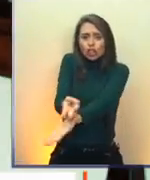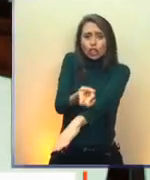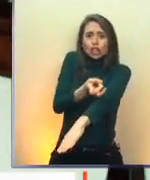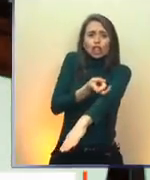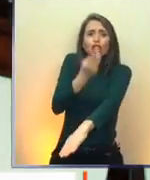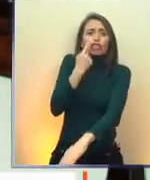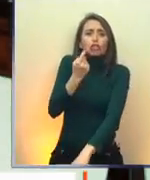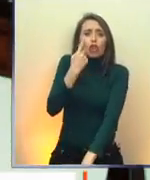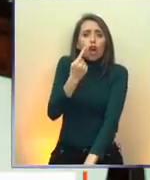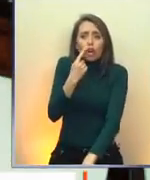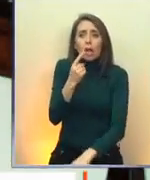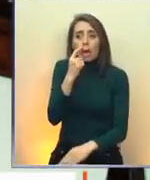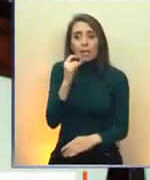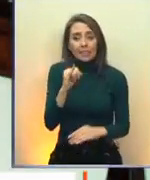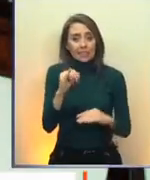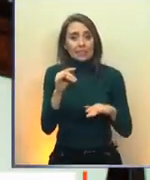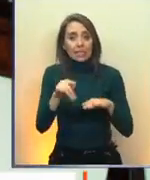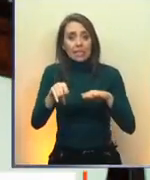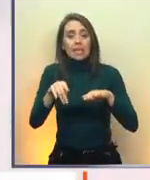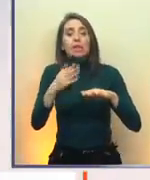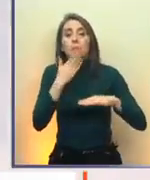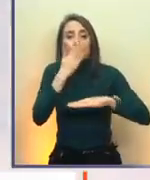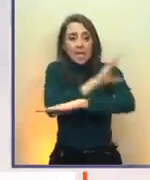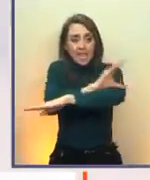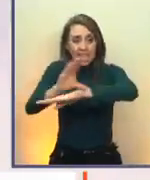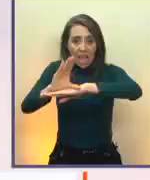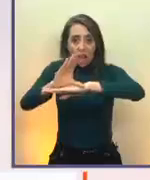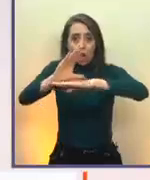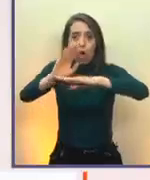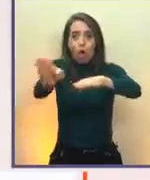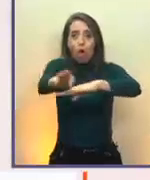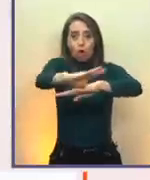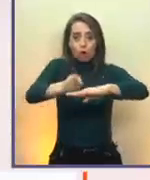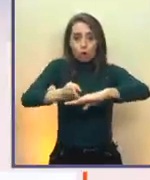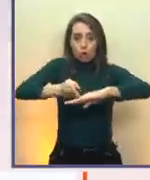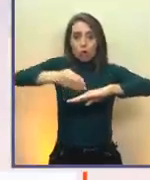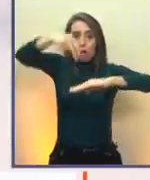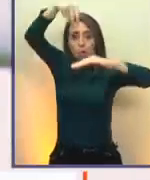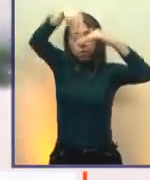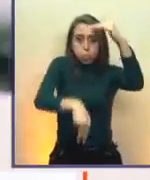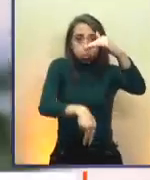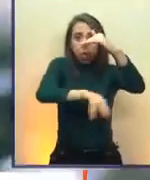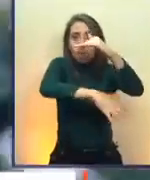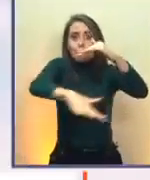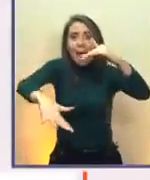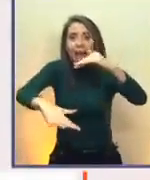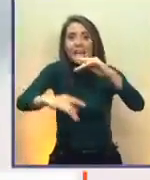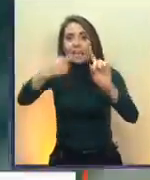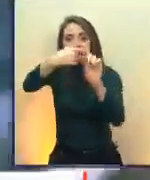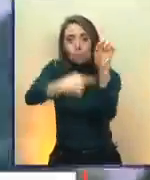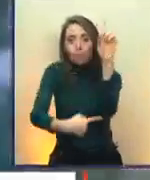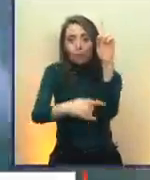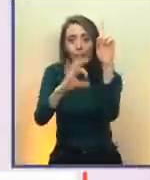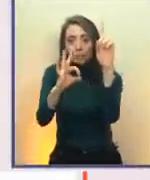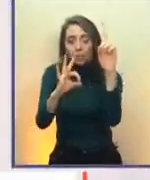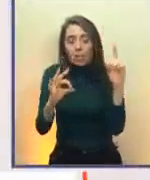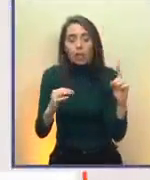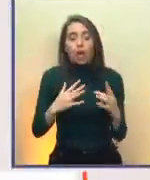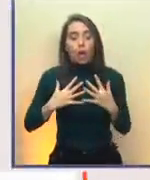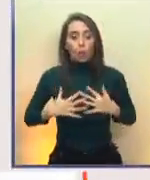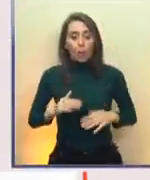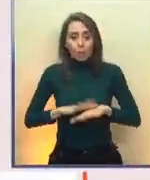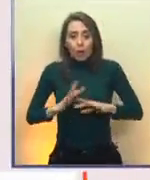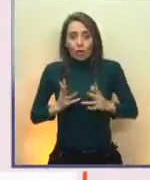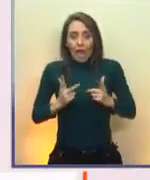Uno, si cae al mar, que tiene una temperatura siempre bajo cero, es tan fuerte la diferencia de